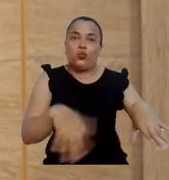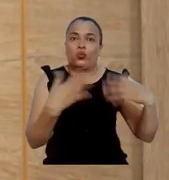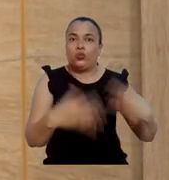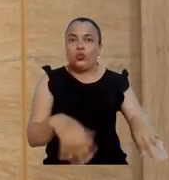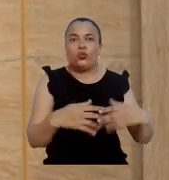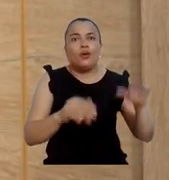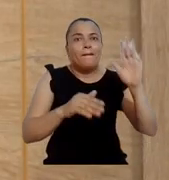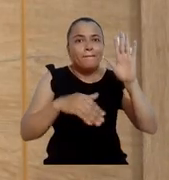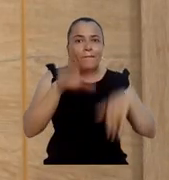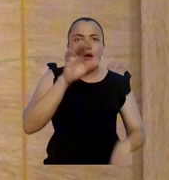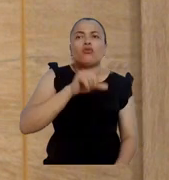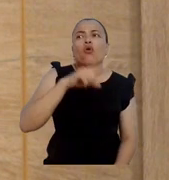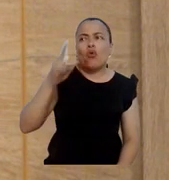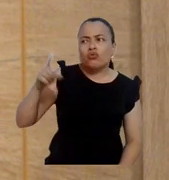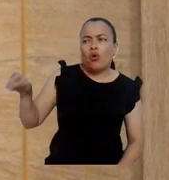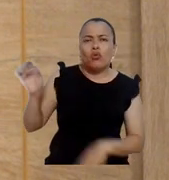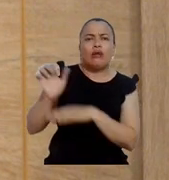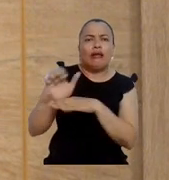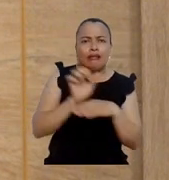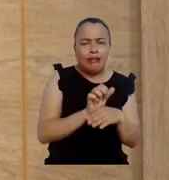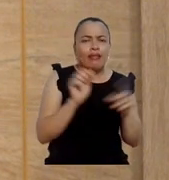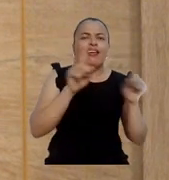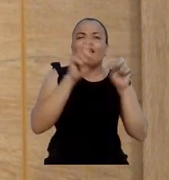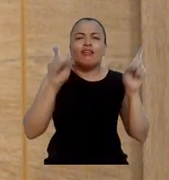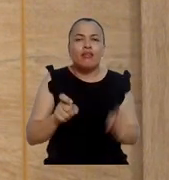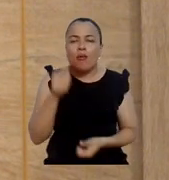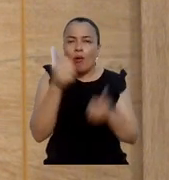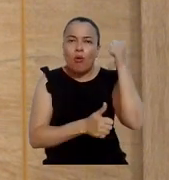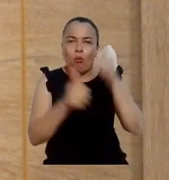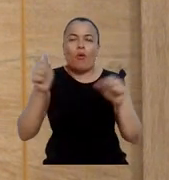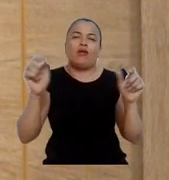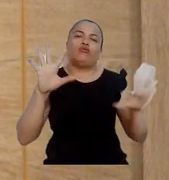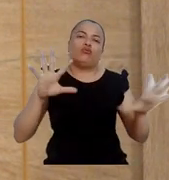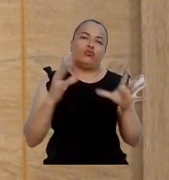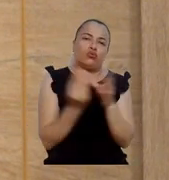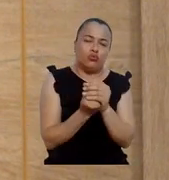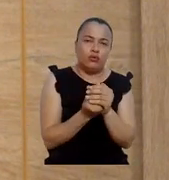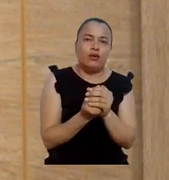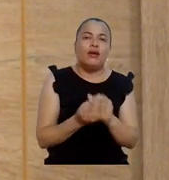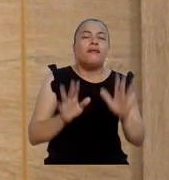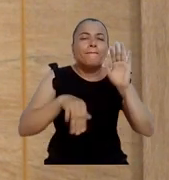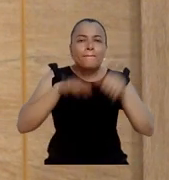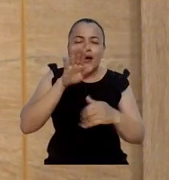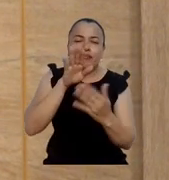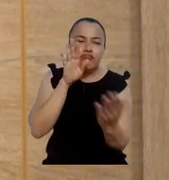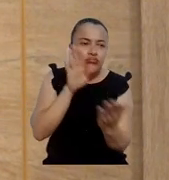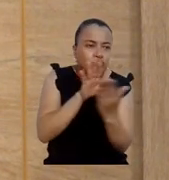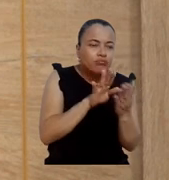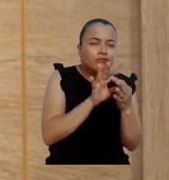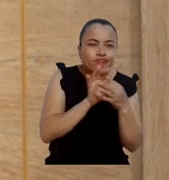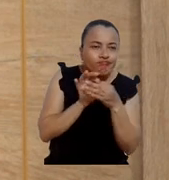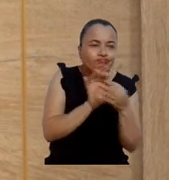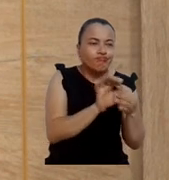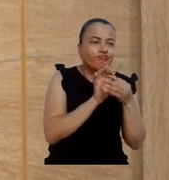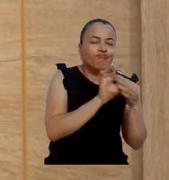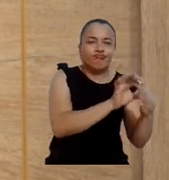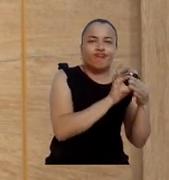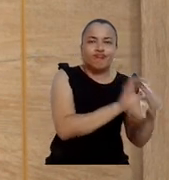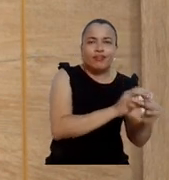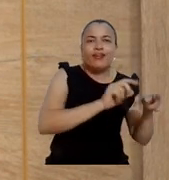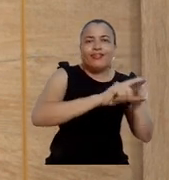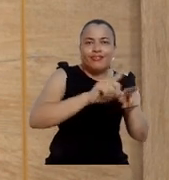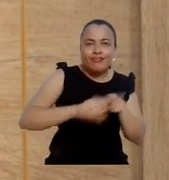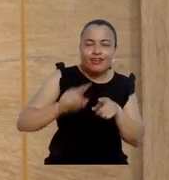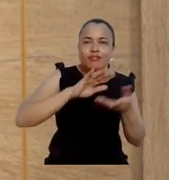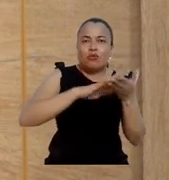agigantados y está muchos pasos adelante de otras entidades en relación con temas de inclusión, sobre todo con el acercamiento de los